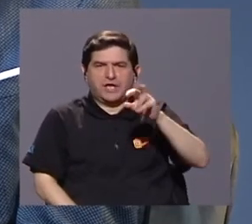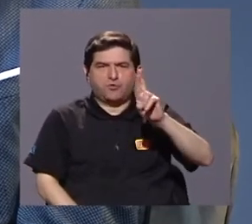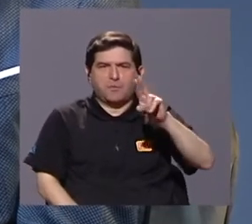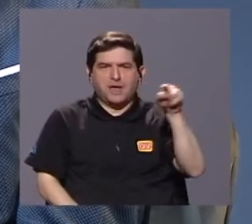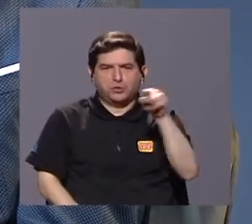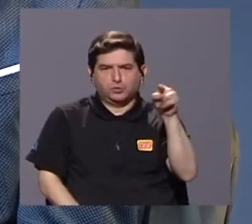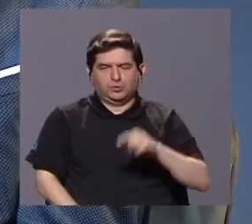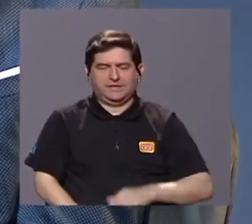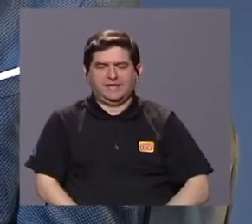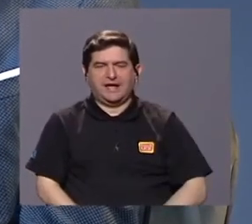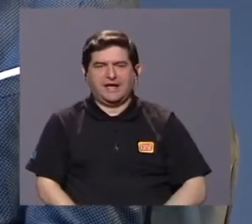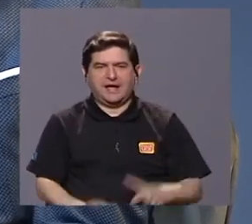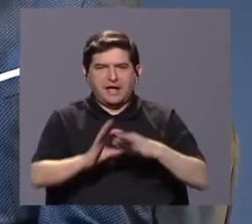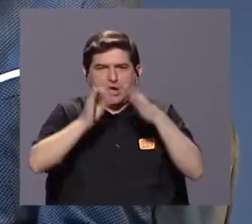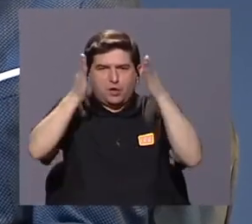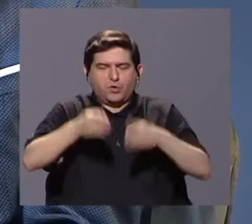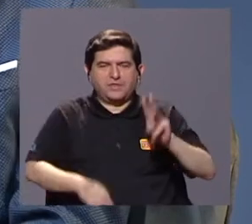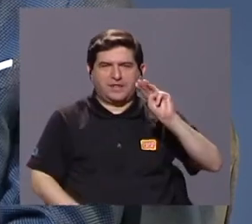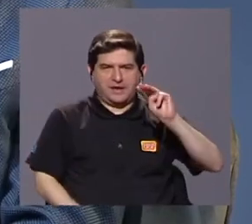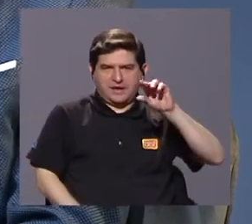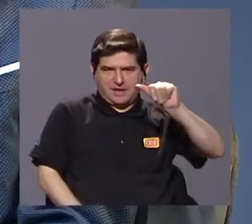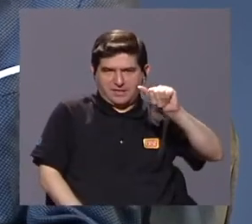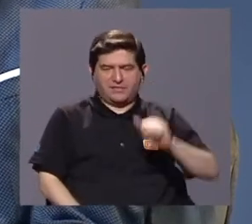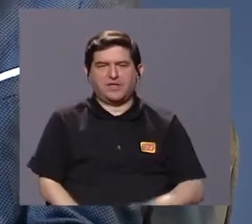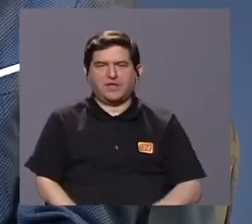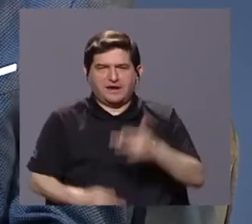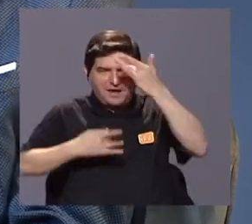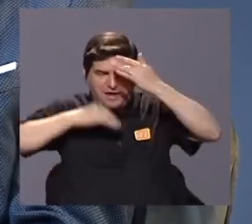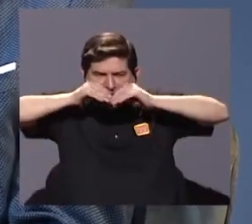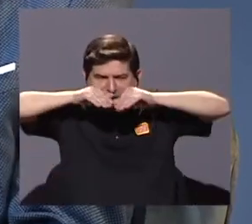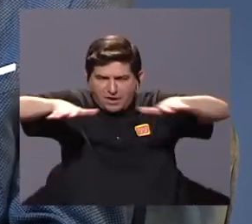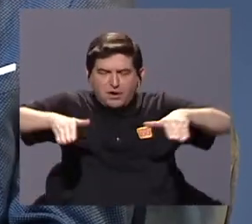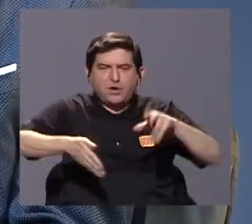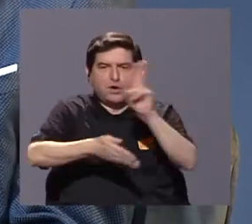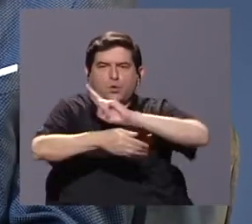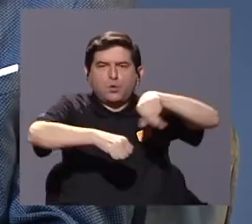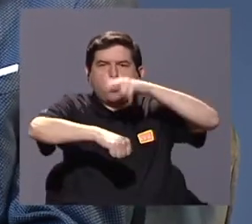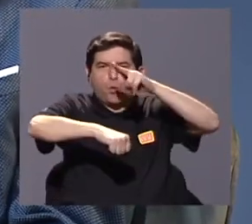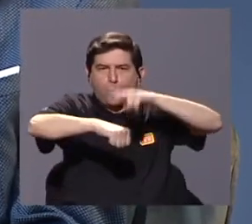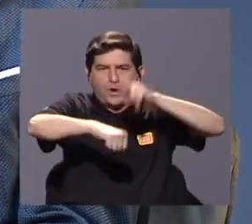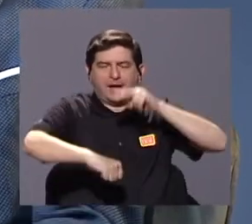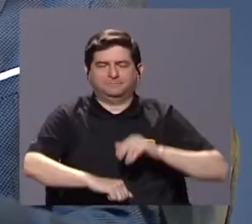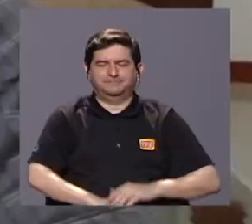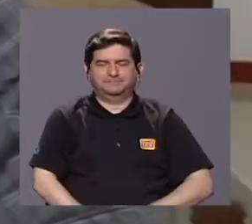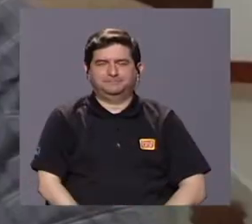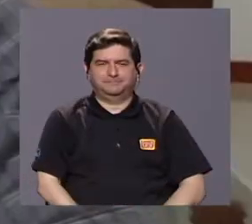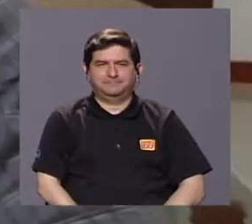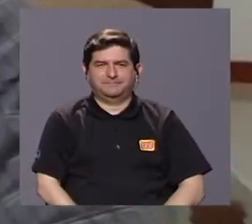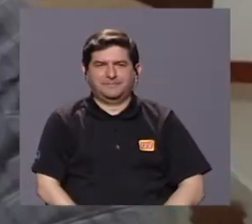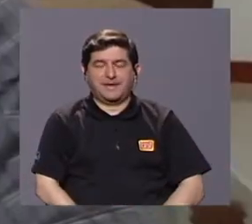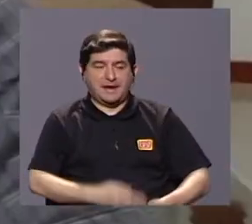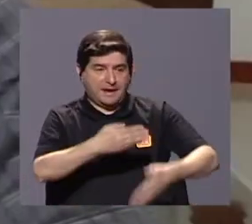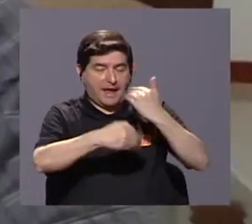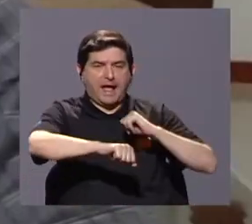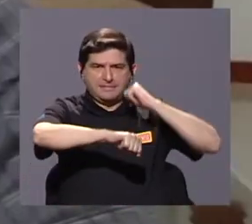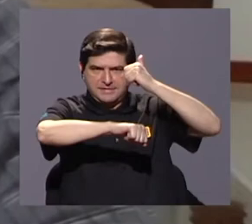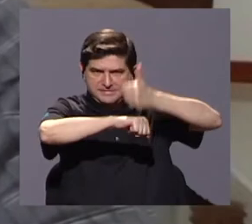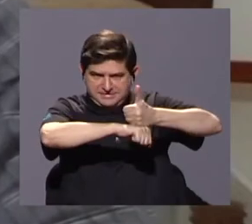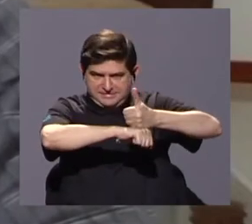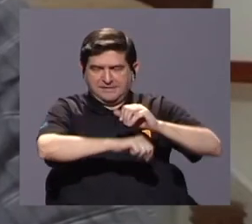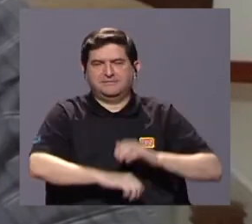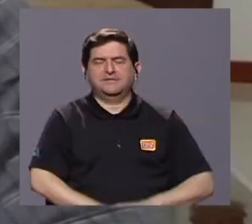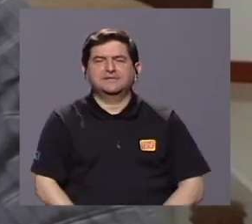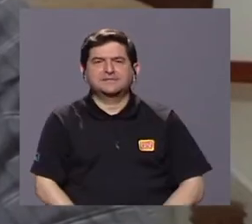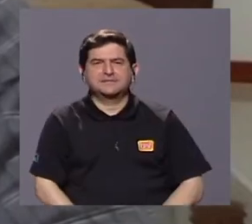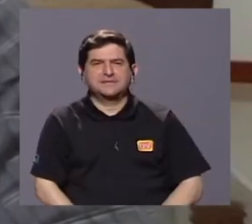Zúñiga, coordinador de la maestría en epidemiología de la Universidad Nacional. Dejamos planteado en el anterior